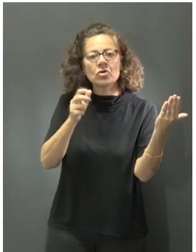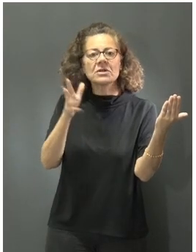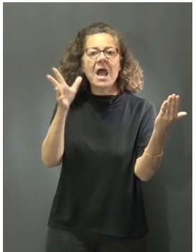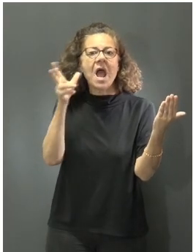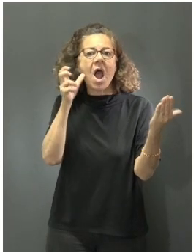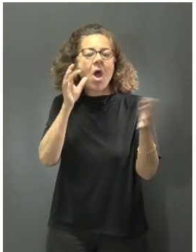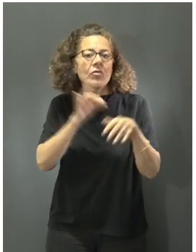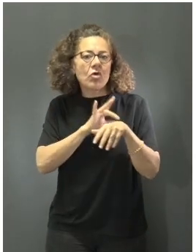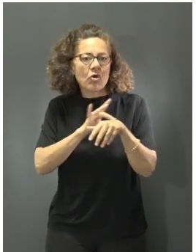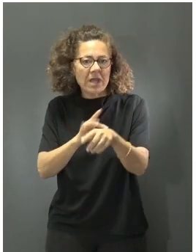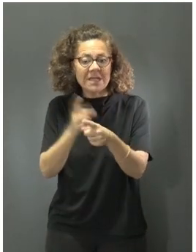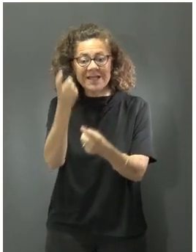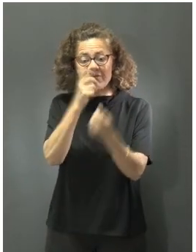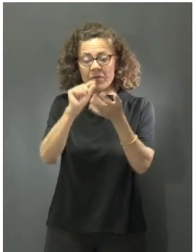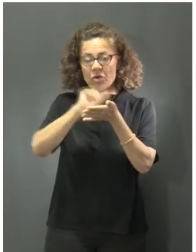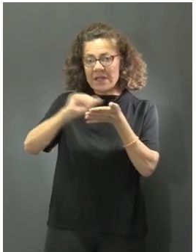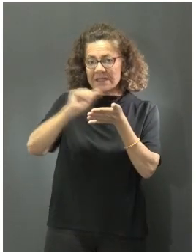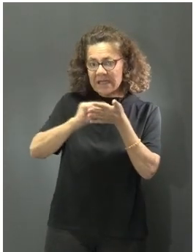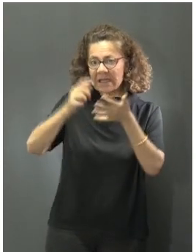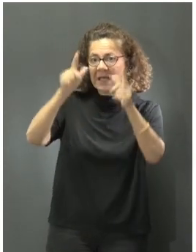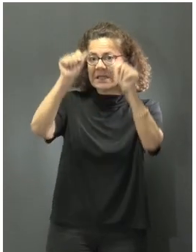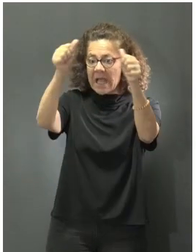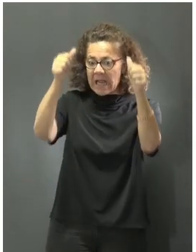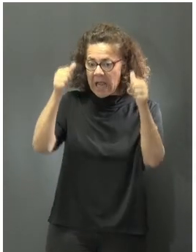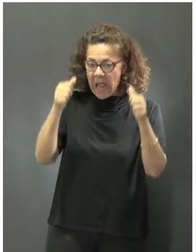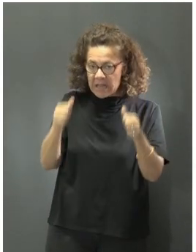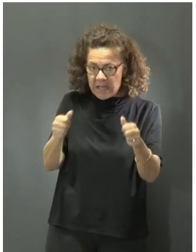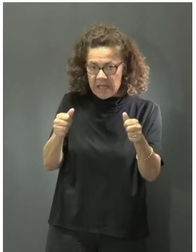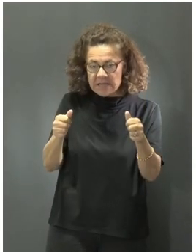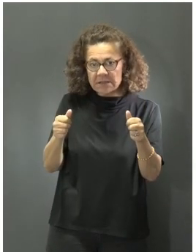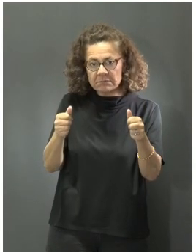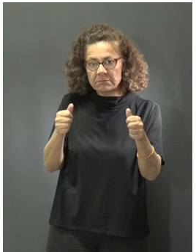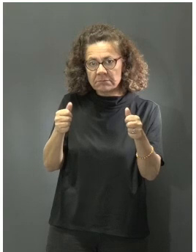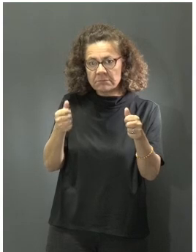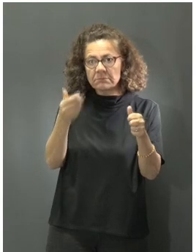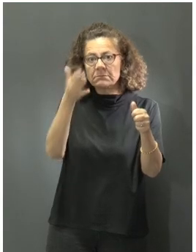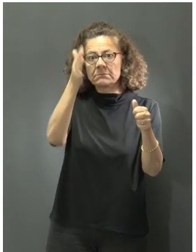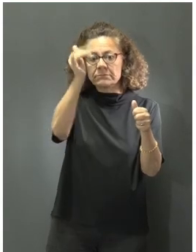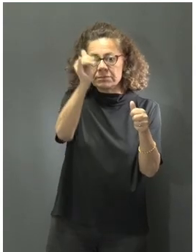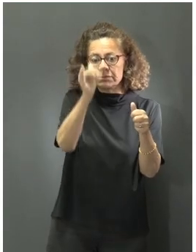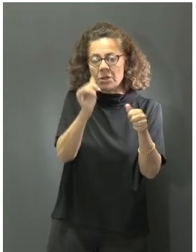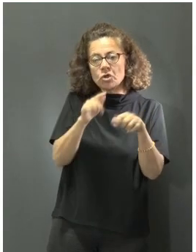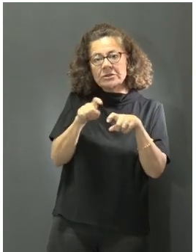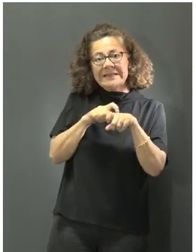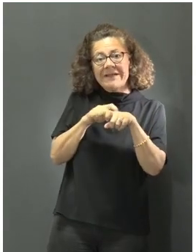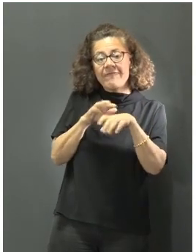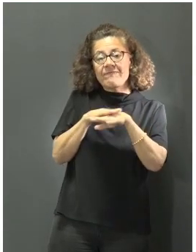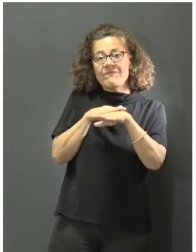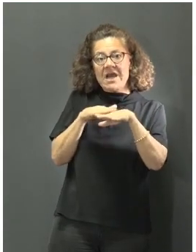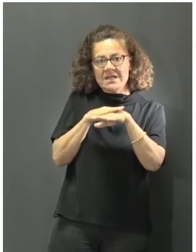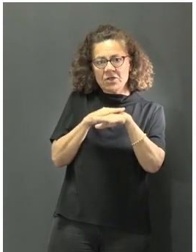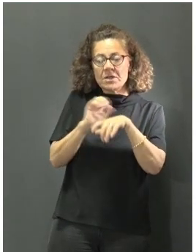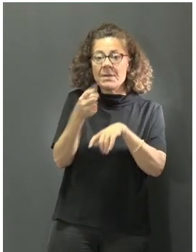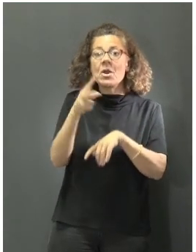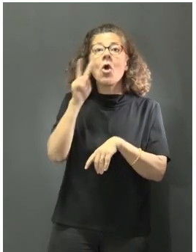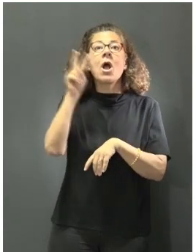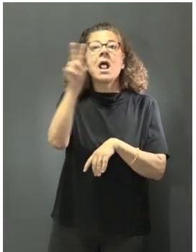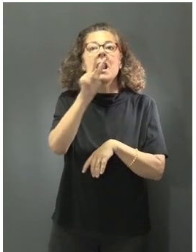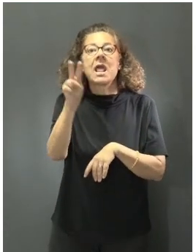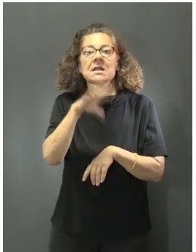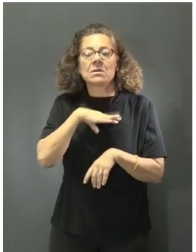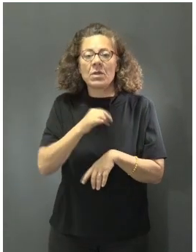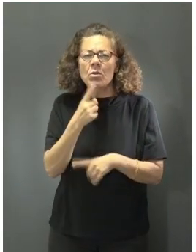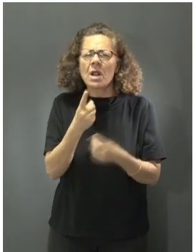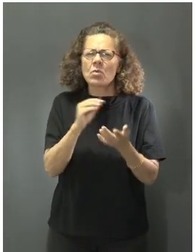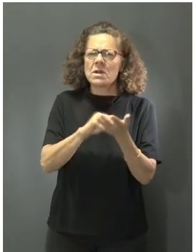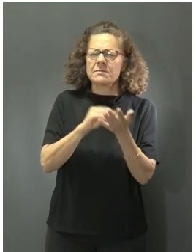audioguías, la información escrita, los carteles, reúna los criterios absolutamente básicos primero de que se pueda leer, porque es que hay veces que te